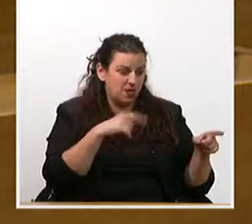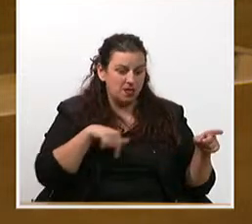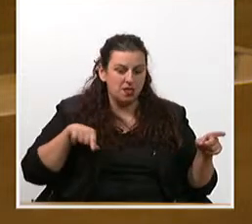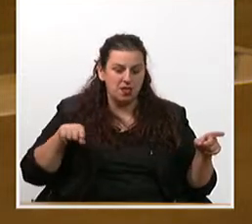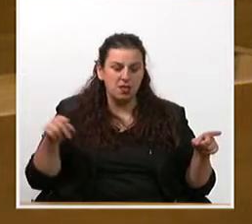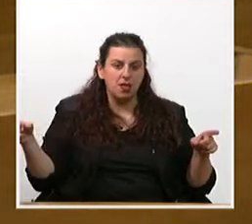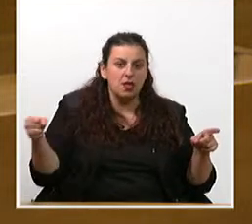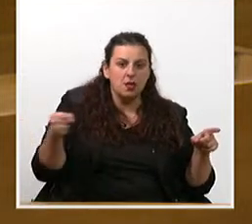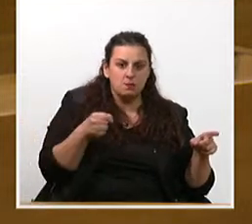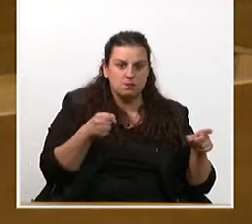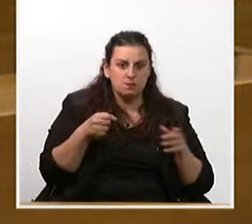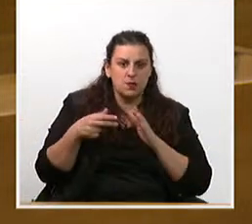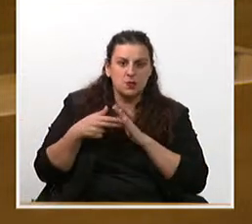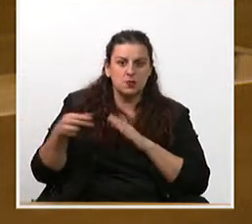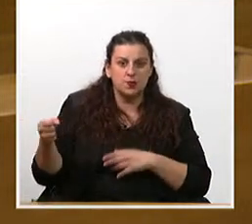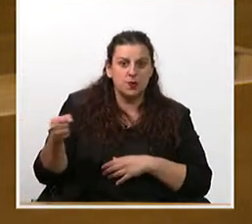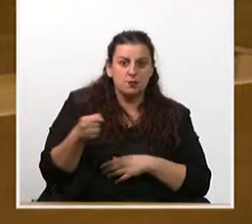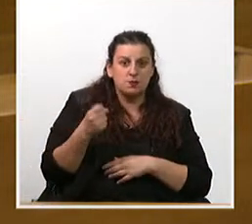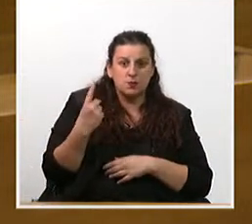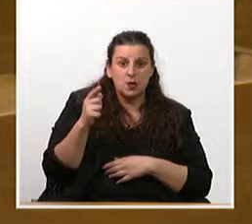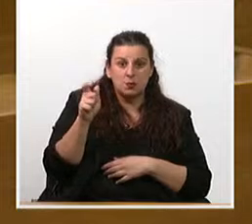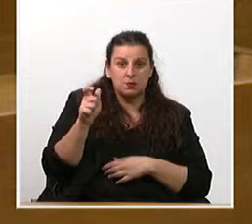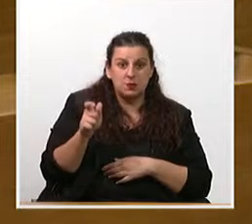Direct una